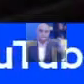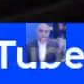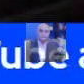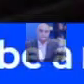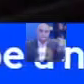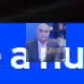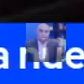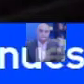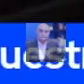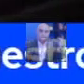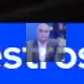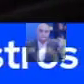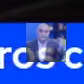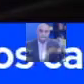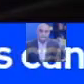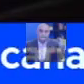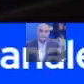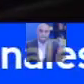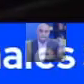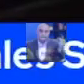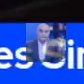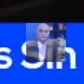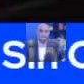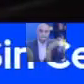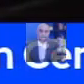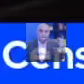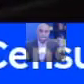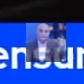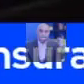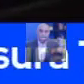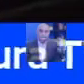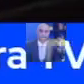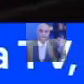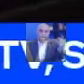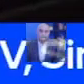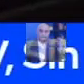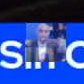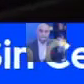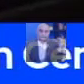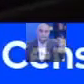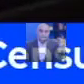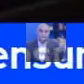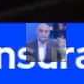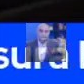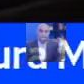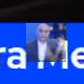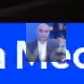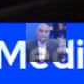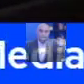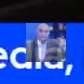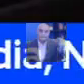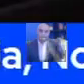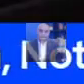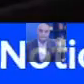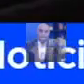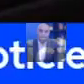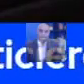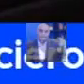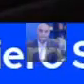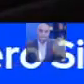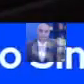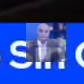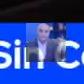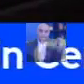ya había iniciado el proceso de reconciliación con La Habana. Entonces, en estos momentos, el Departamento de